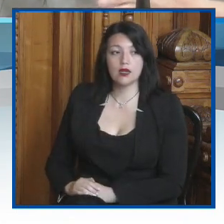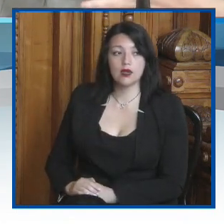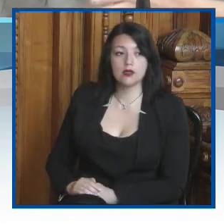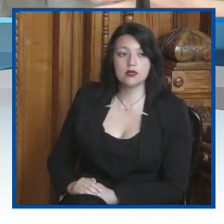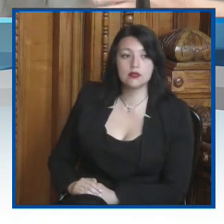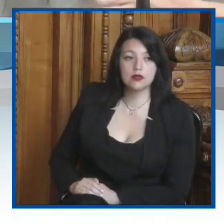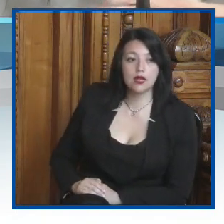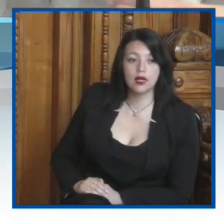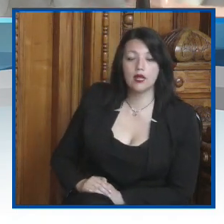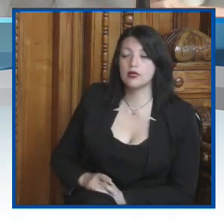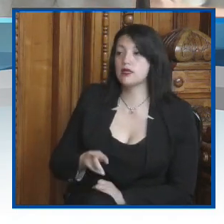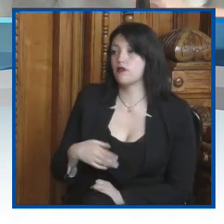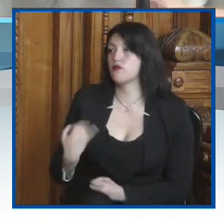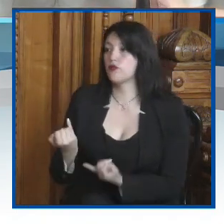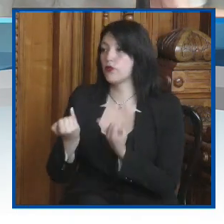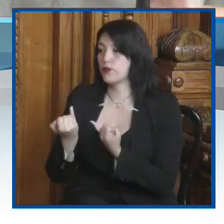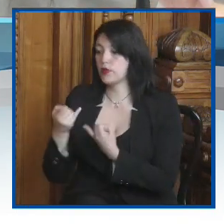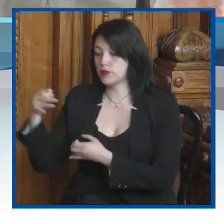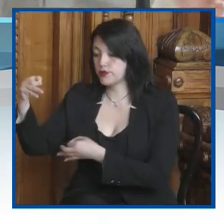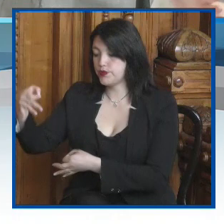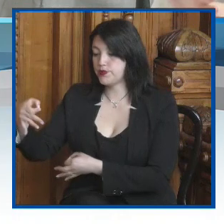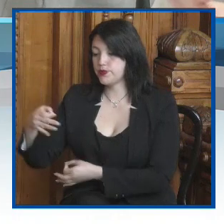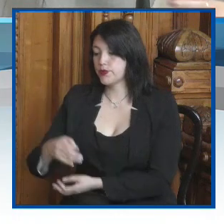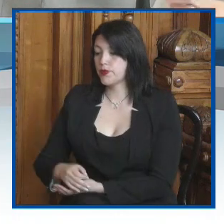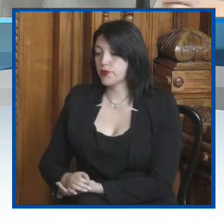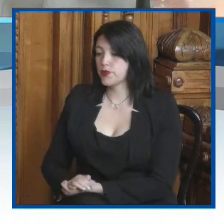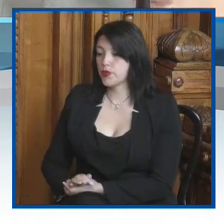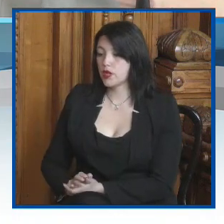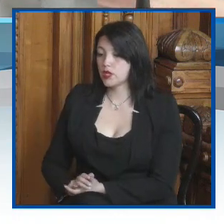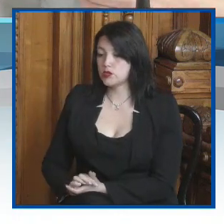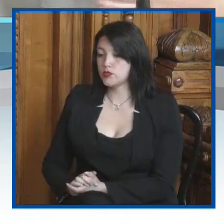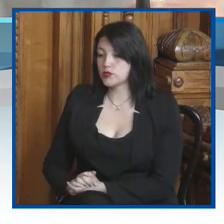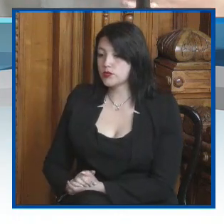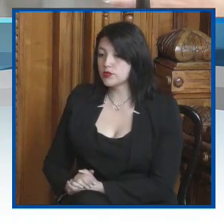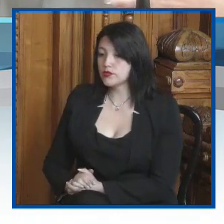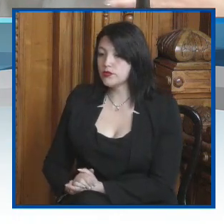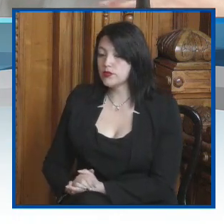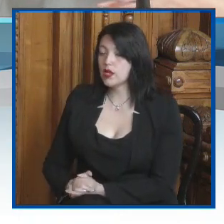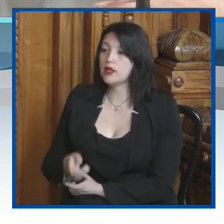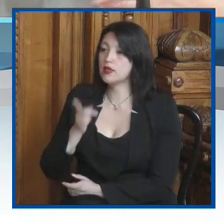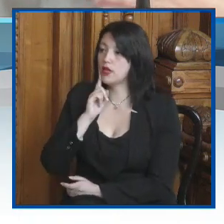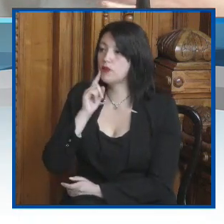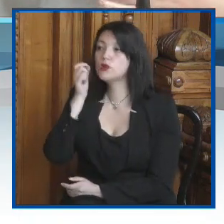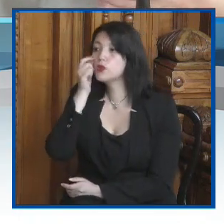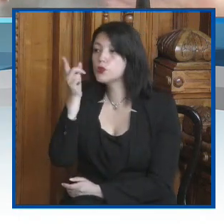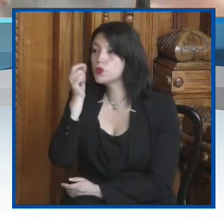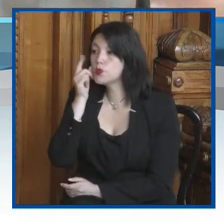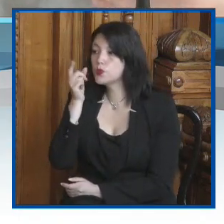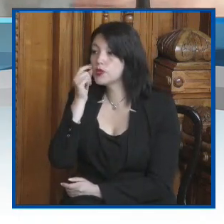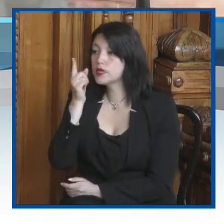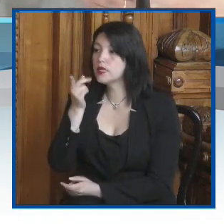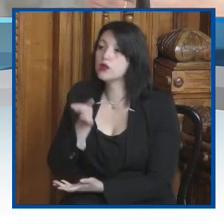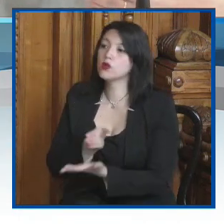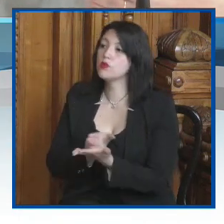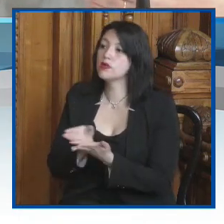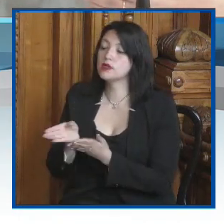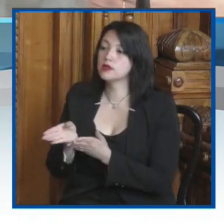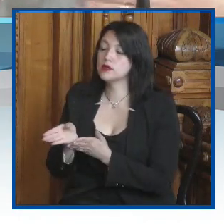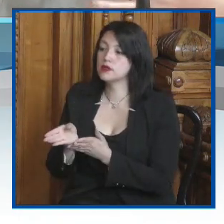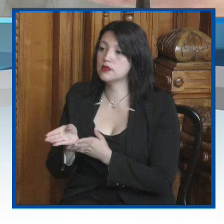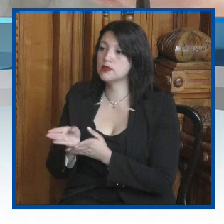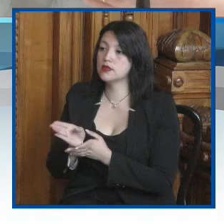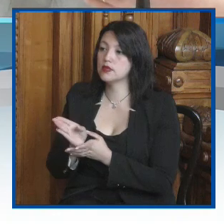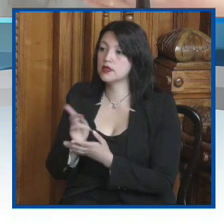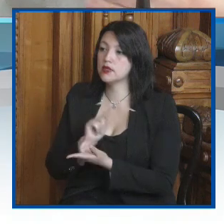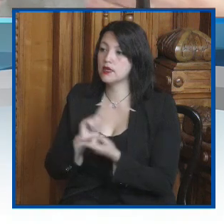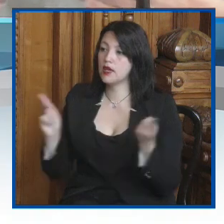ese material. ¿Qué hicimos? Como tenemos la cuenta de Twitter, dijimos, empezamos primero con